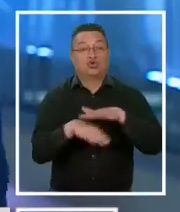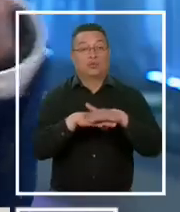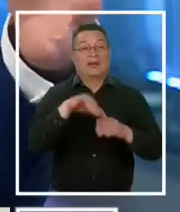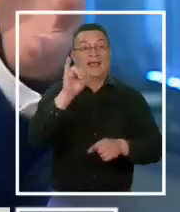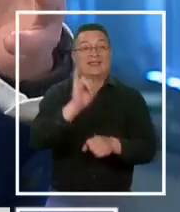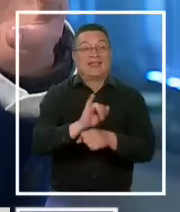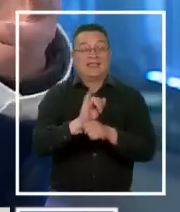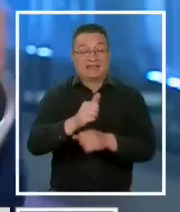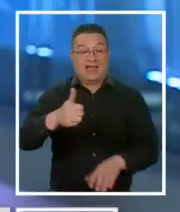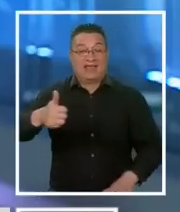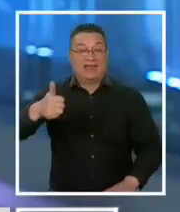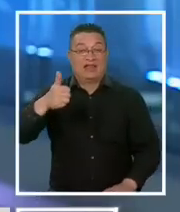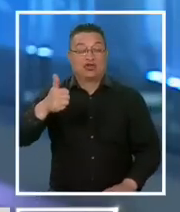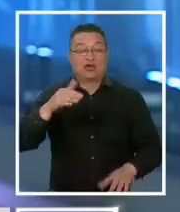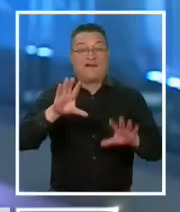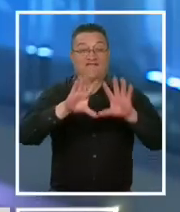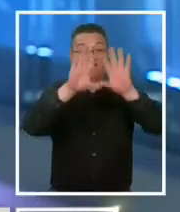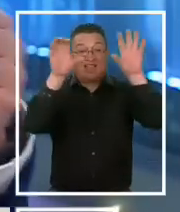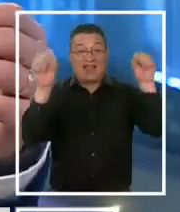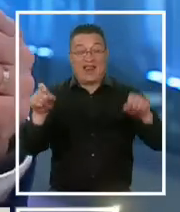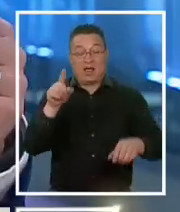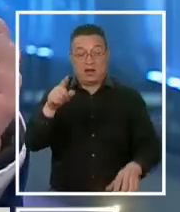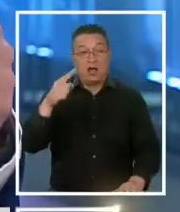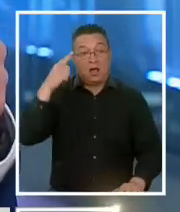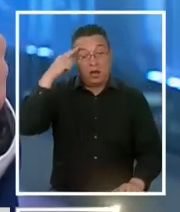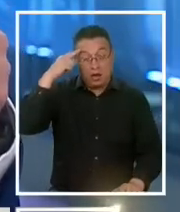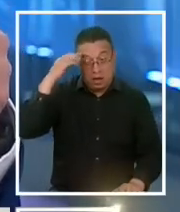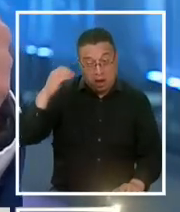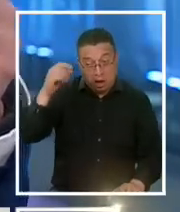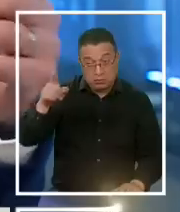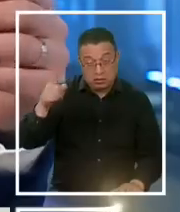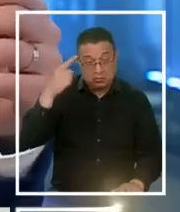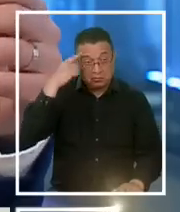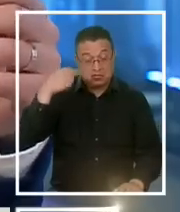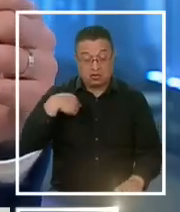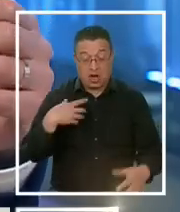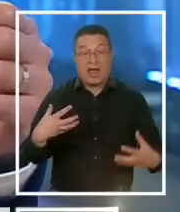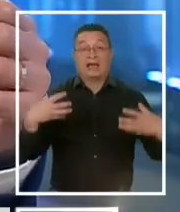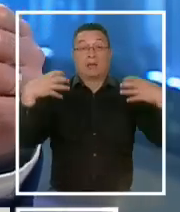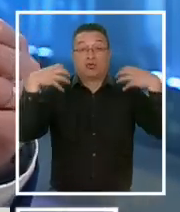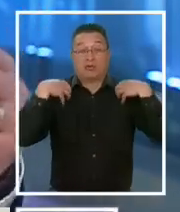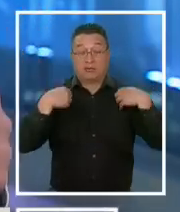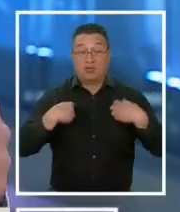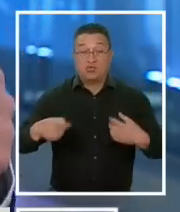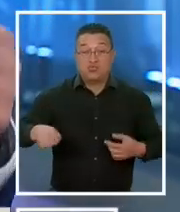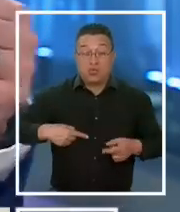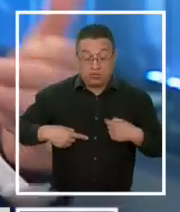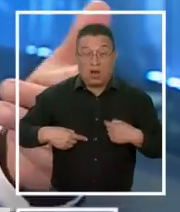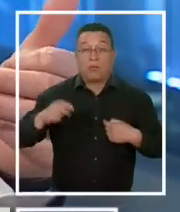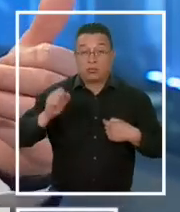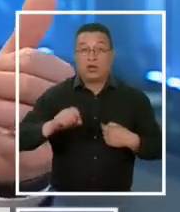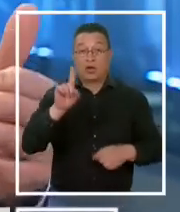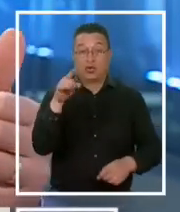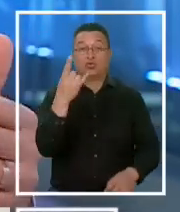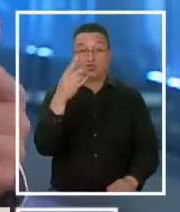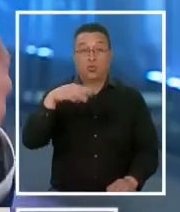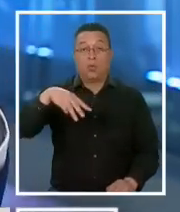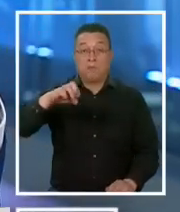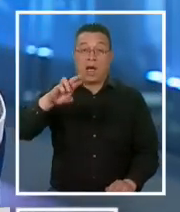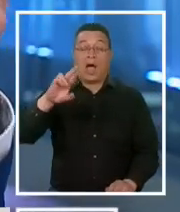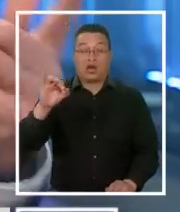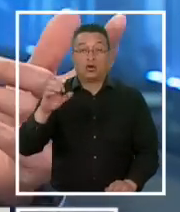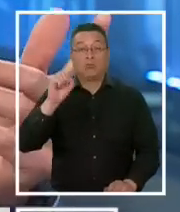direccional de la fiscalía hubiese estimado que mientras que yo tenía responsabilidad por algún caso Me podría haber sometido un usuario administrativo